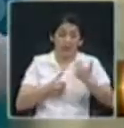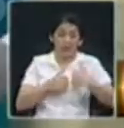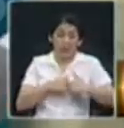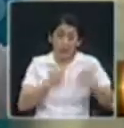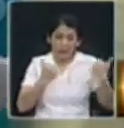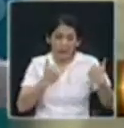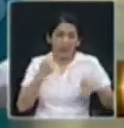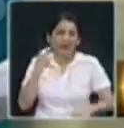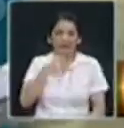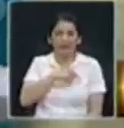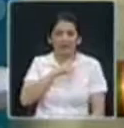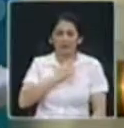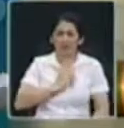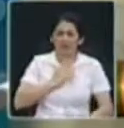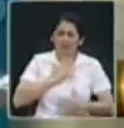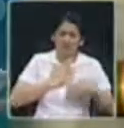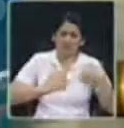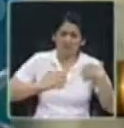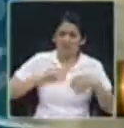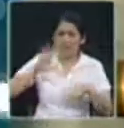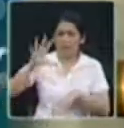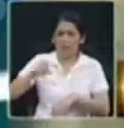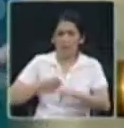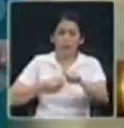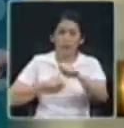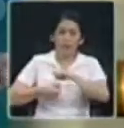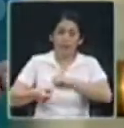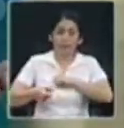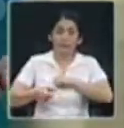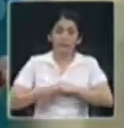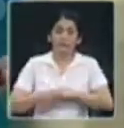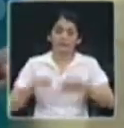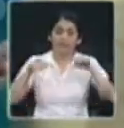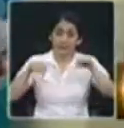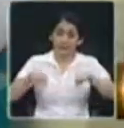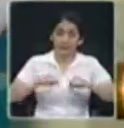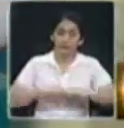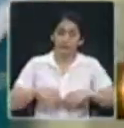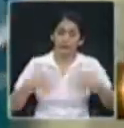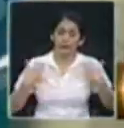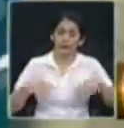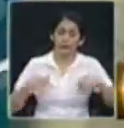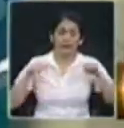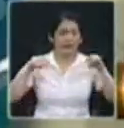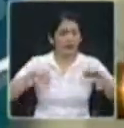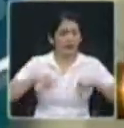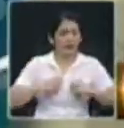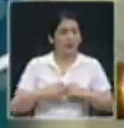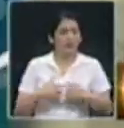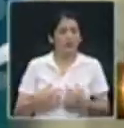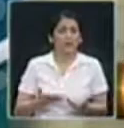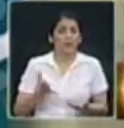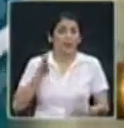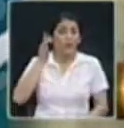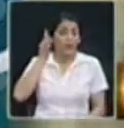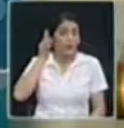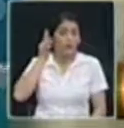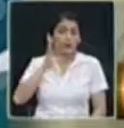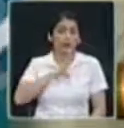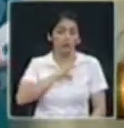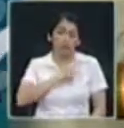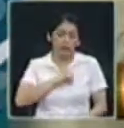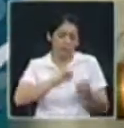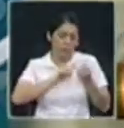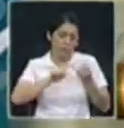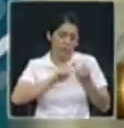están. Y desde luego el femicidio, lo había mencionado hace un momento, es la expresión máxima de violencia que sufre una mujer, lo que quiere decir